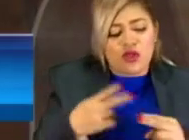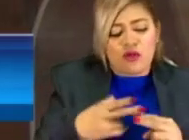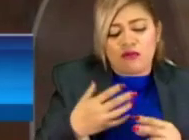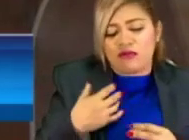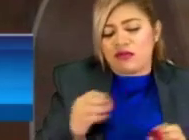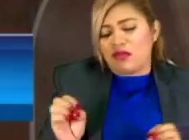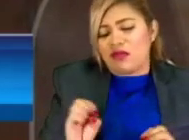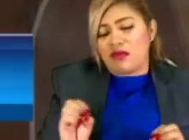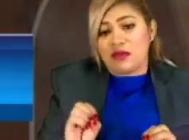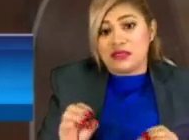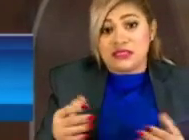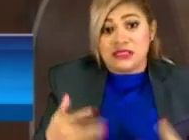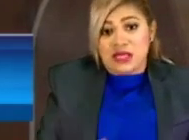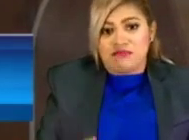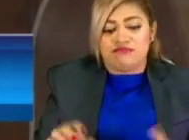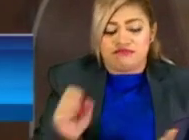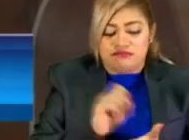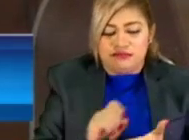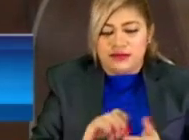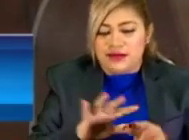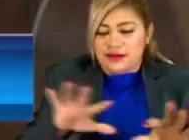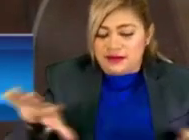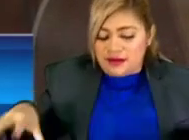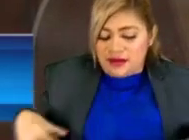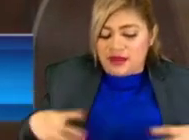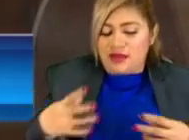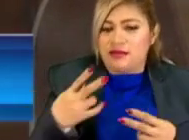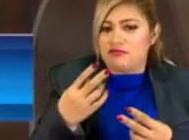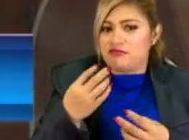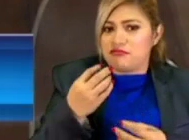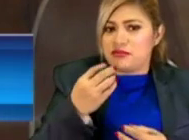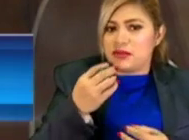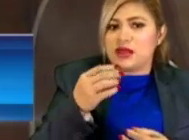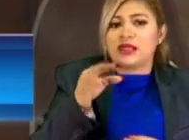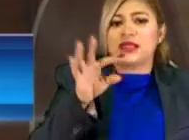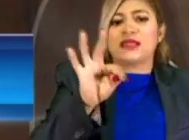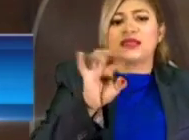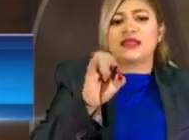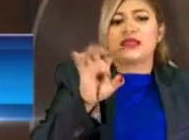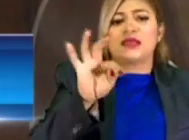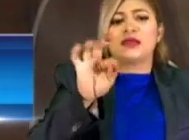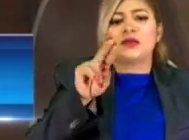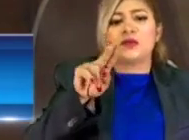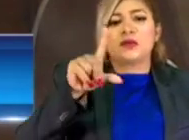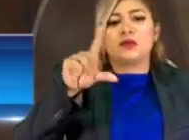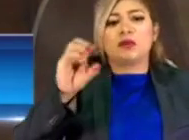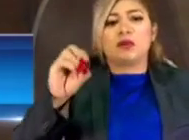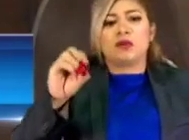17.046 panameños, entre particulares, escuelas,